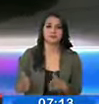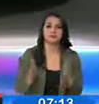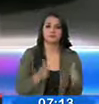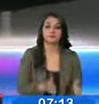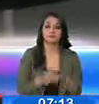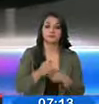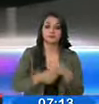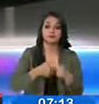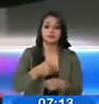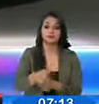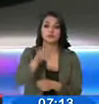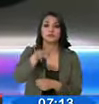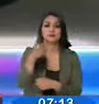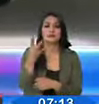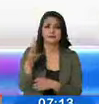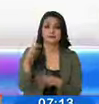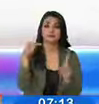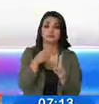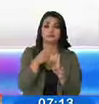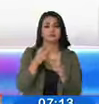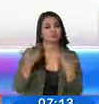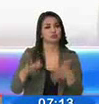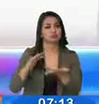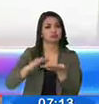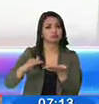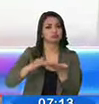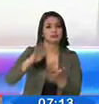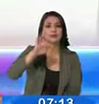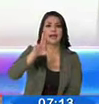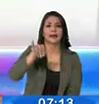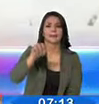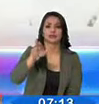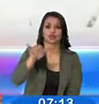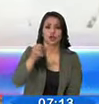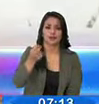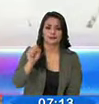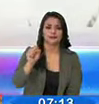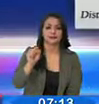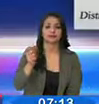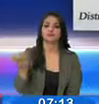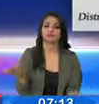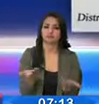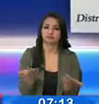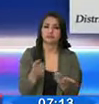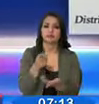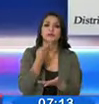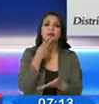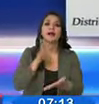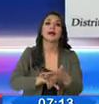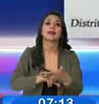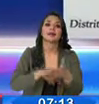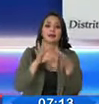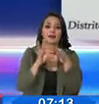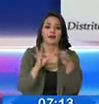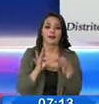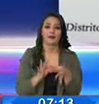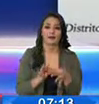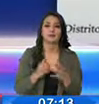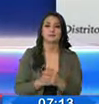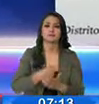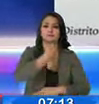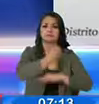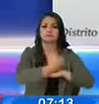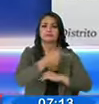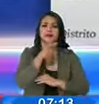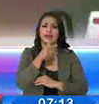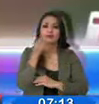de este año, Carlos Ochoa tuvo que disculparse con Teleamazonas, quien lo hizo a través de una carta. La disposición la emitió